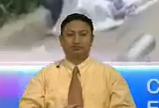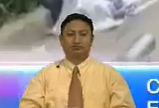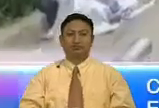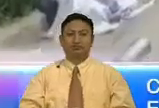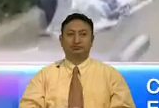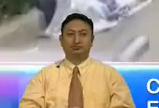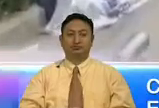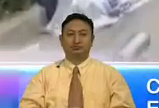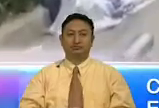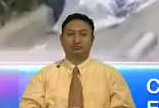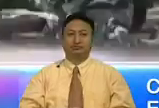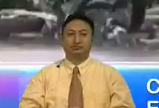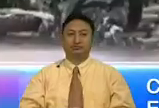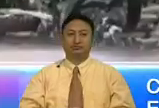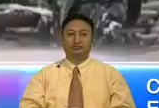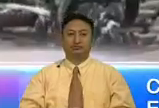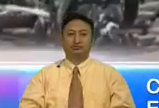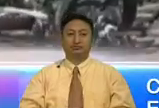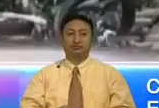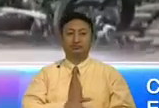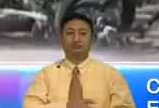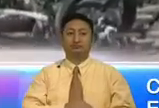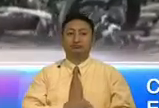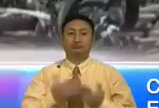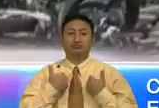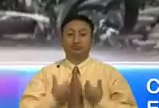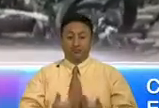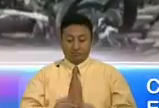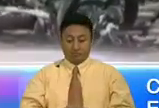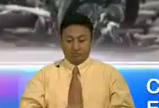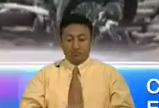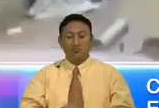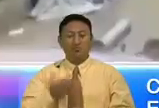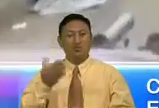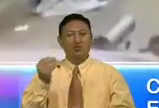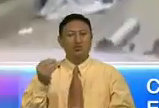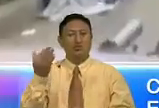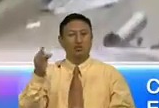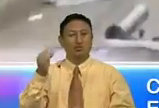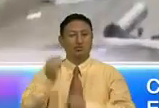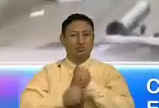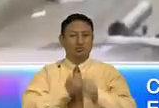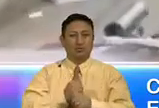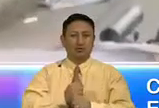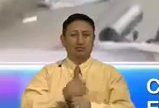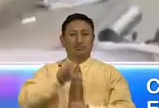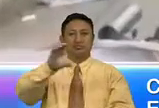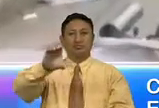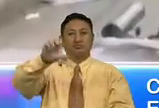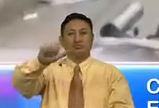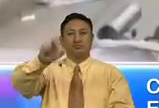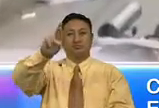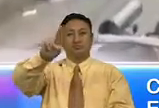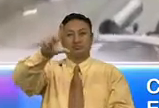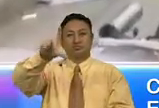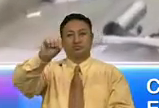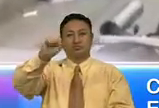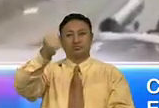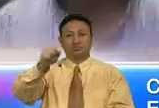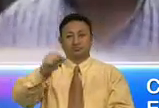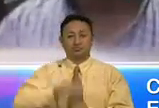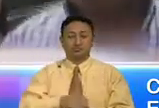Al borde de la carretera fue a parar el cuerpo del infortunado joven de 19 años de edad, de nombre es Carlos Daniel Calle, casado y oriundo de la parroquia Ochoa León